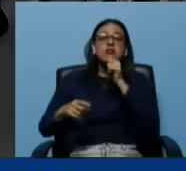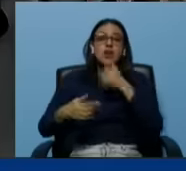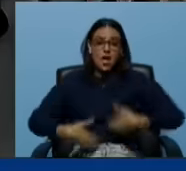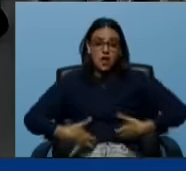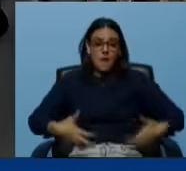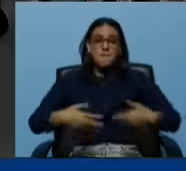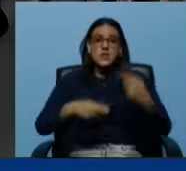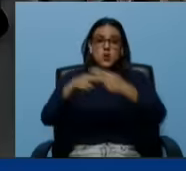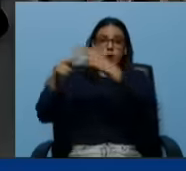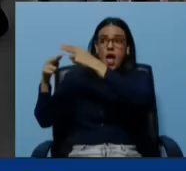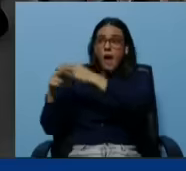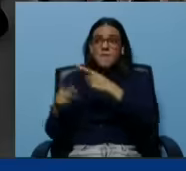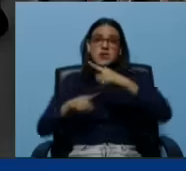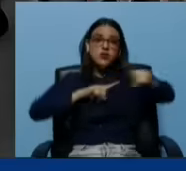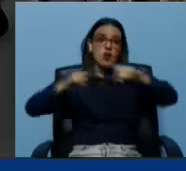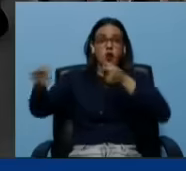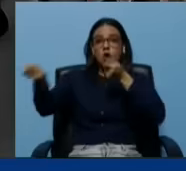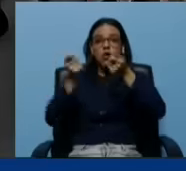estadounidenses,